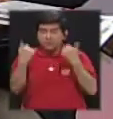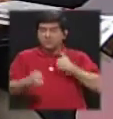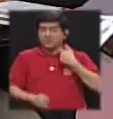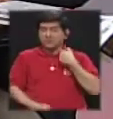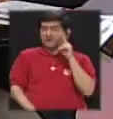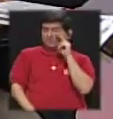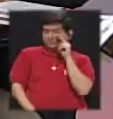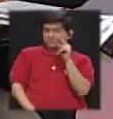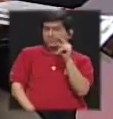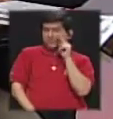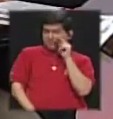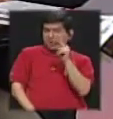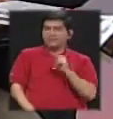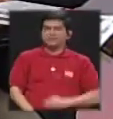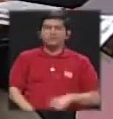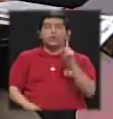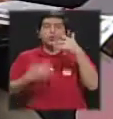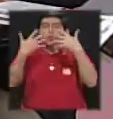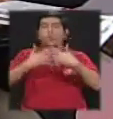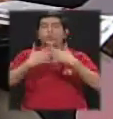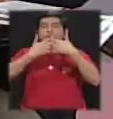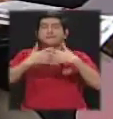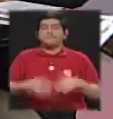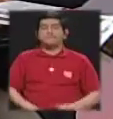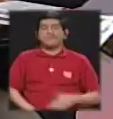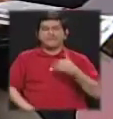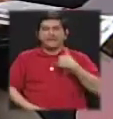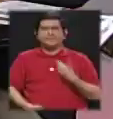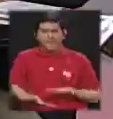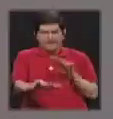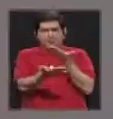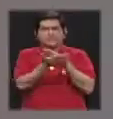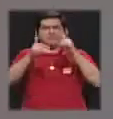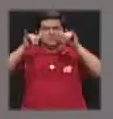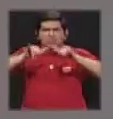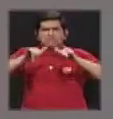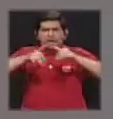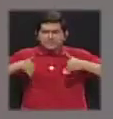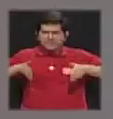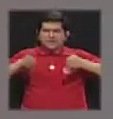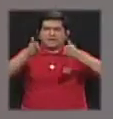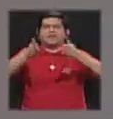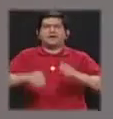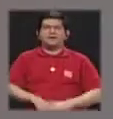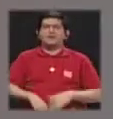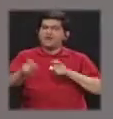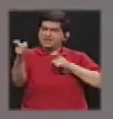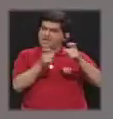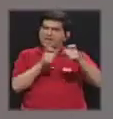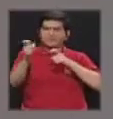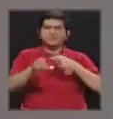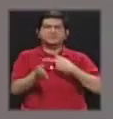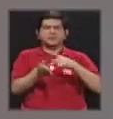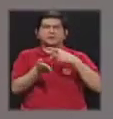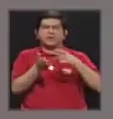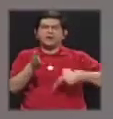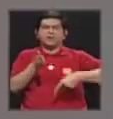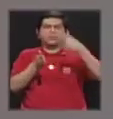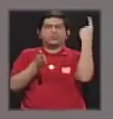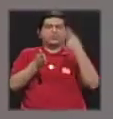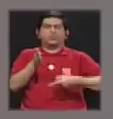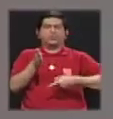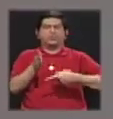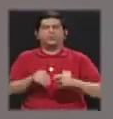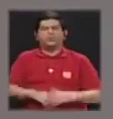veía una empresa concesionada, manteniendo la carretera, y administrando los peajes. Uh-huh. Y resulta